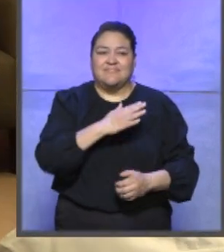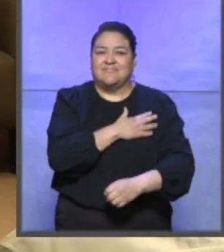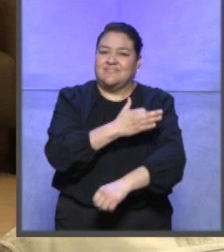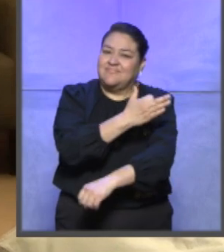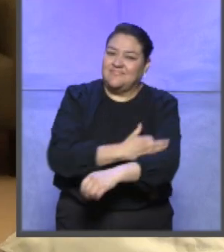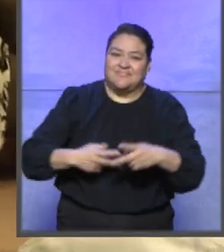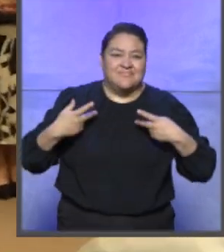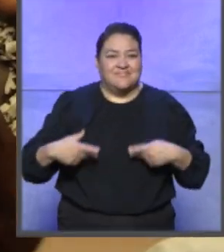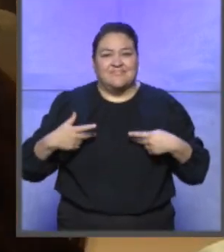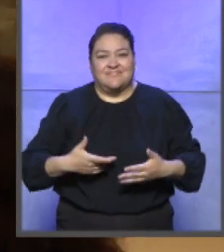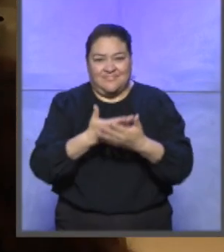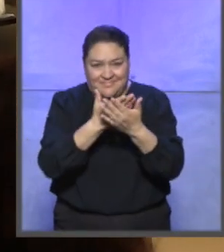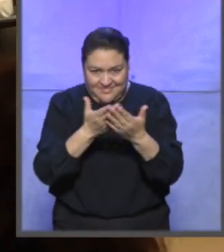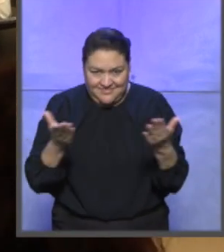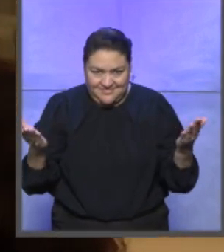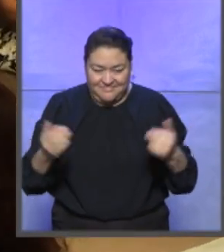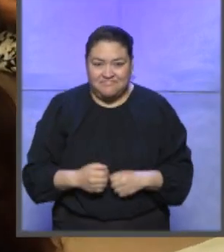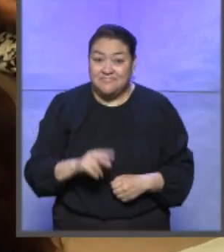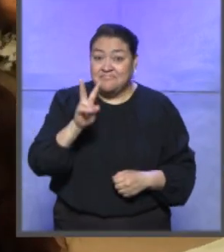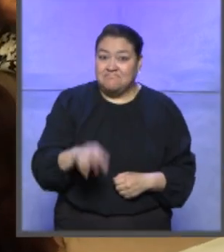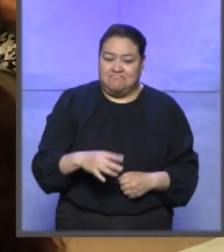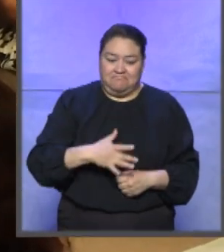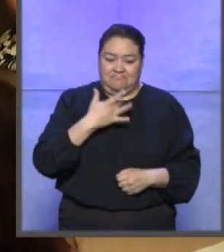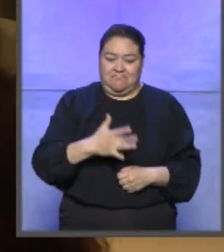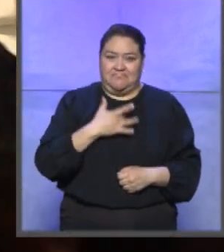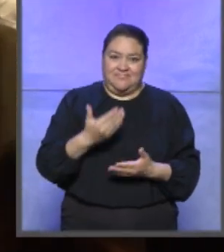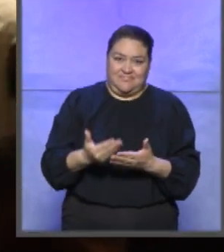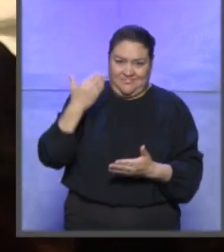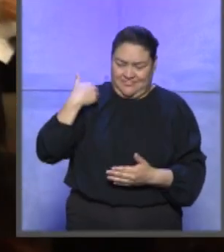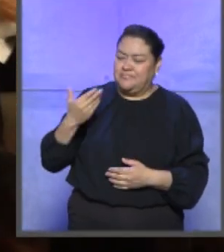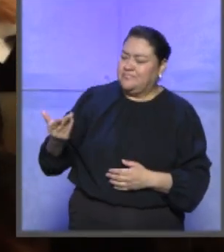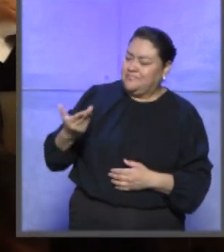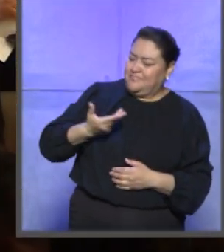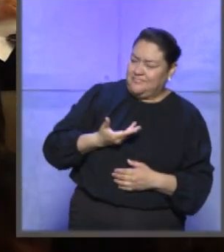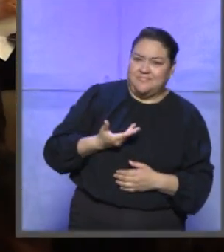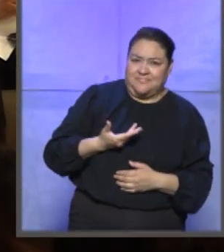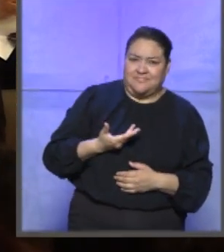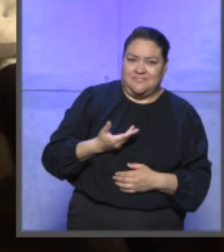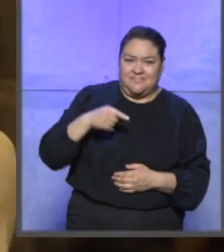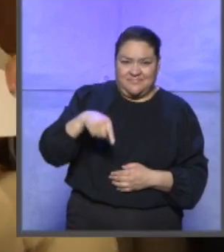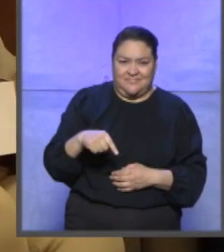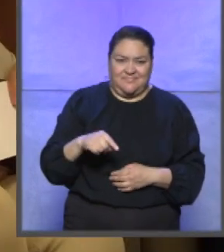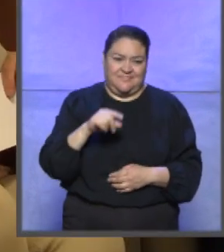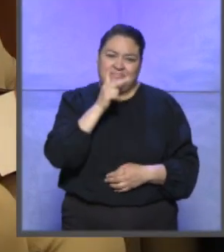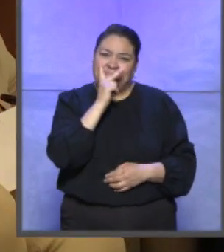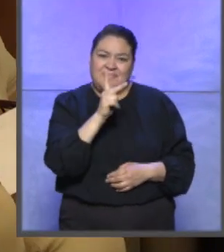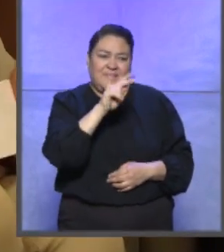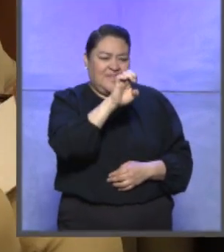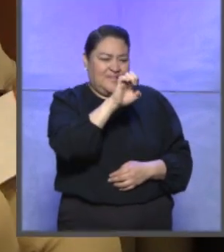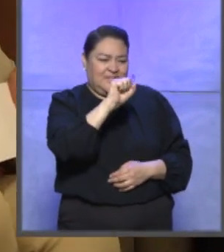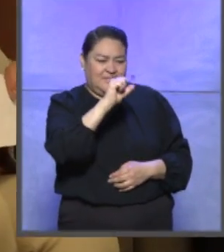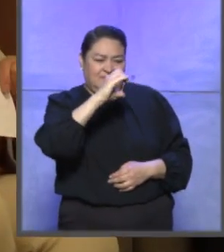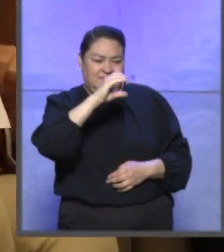Pues buenas tardes a todas y todos. Sin duda, yo creo que cuando nos plantearon el escuchatorio, que